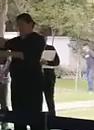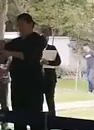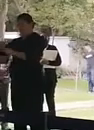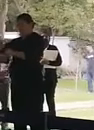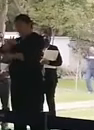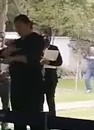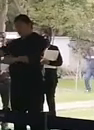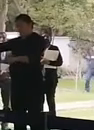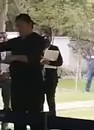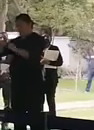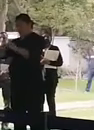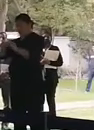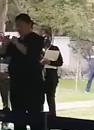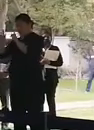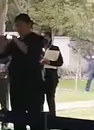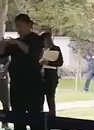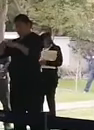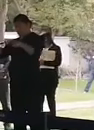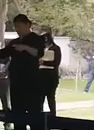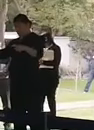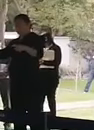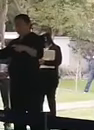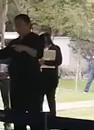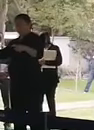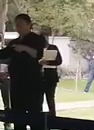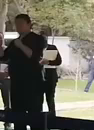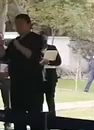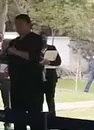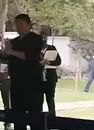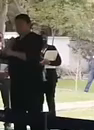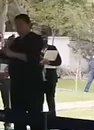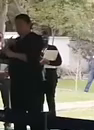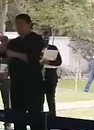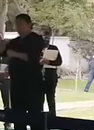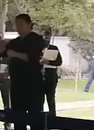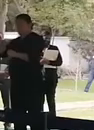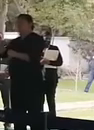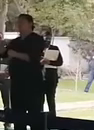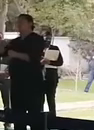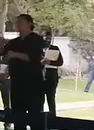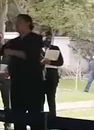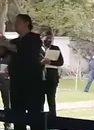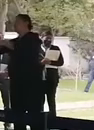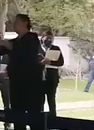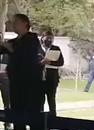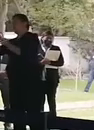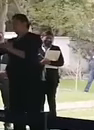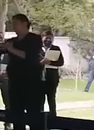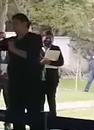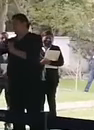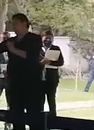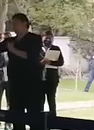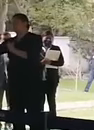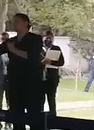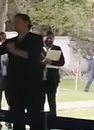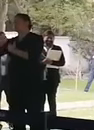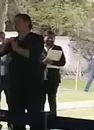Tlaxcala y siendo un ejemplo para otros estados en lo que se debería hacer. Muchísimas gracias.